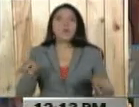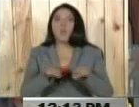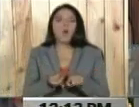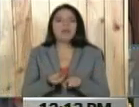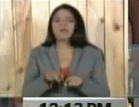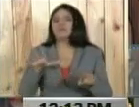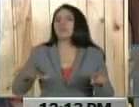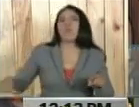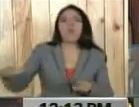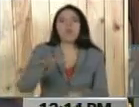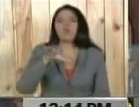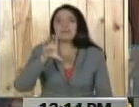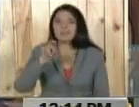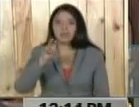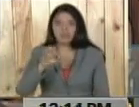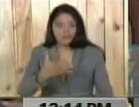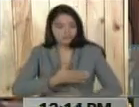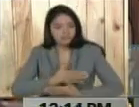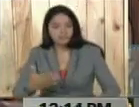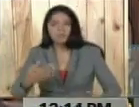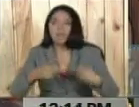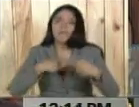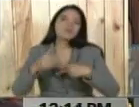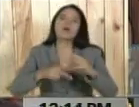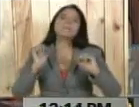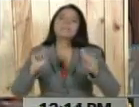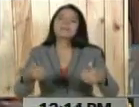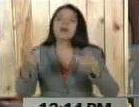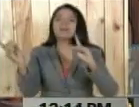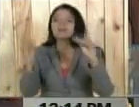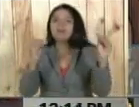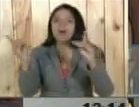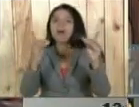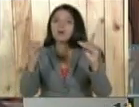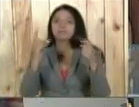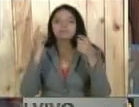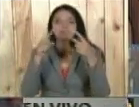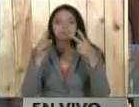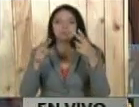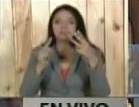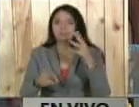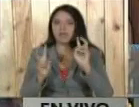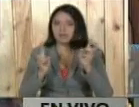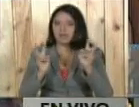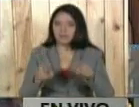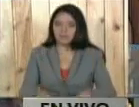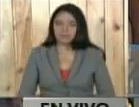Nacional Electoral, para estos procesos que vamos a activar de diálogo sobre varios temas.